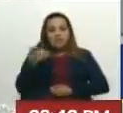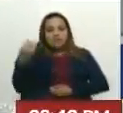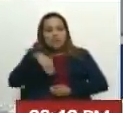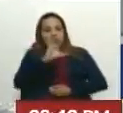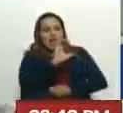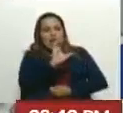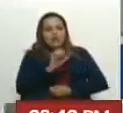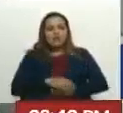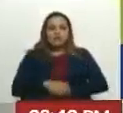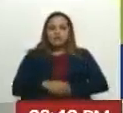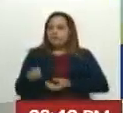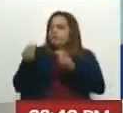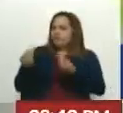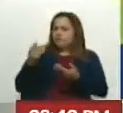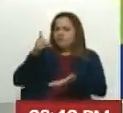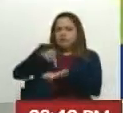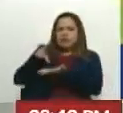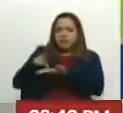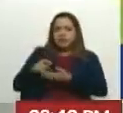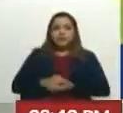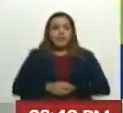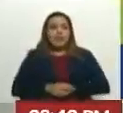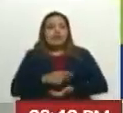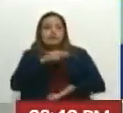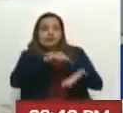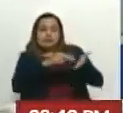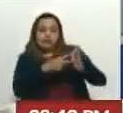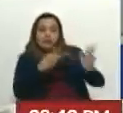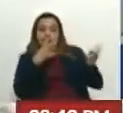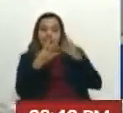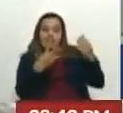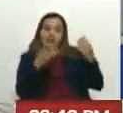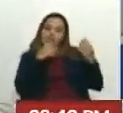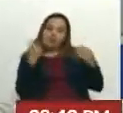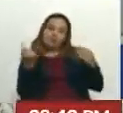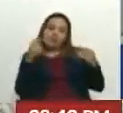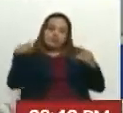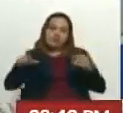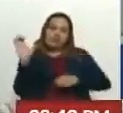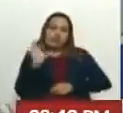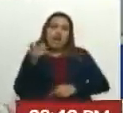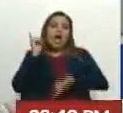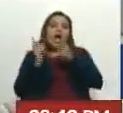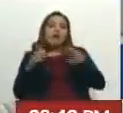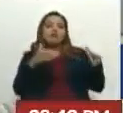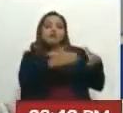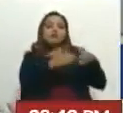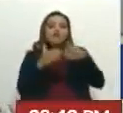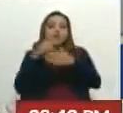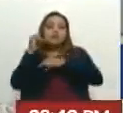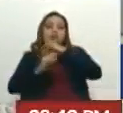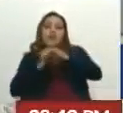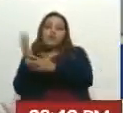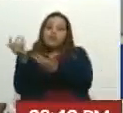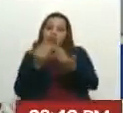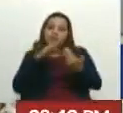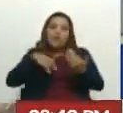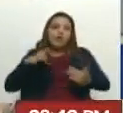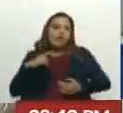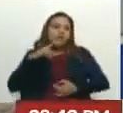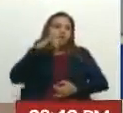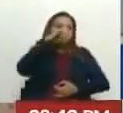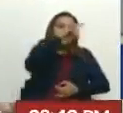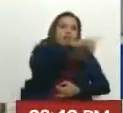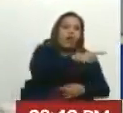manera estarían participando estos estados? Es decir, que el festival en principio no se quede solo en Caracas, que algunas agrupaciones internacionales que vienen puedan viajar a